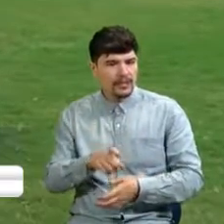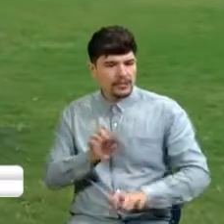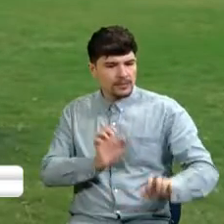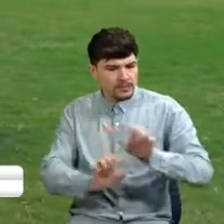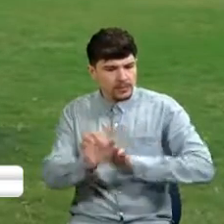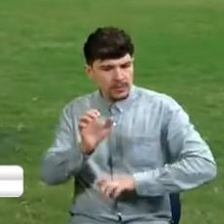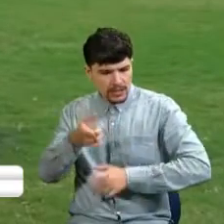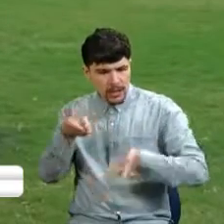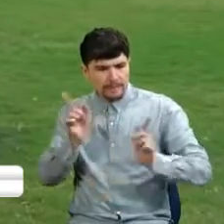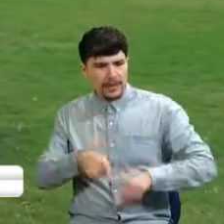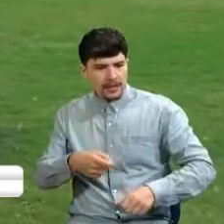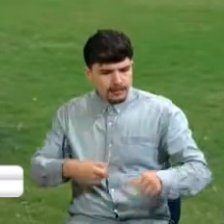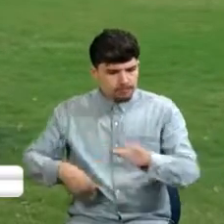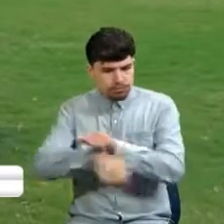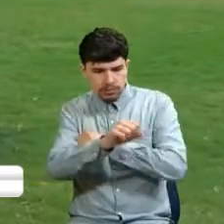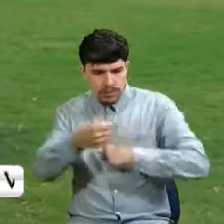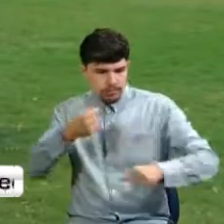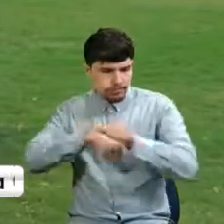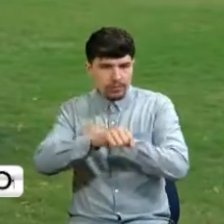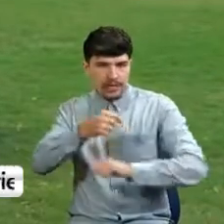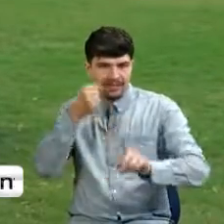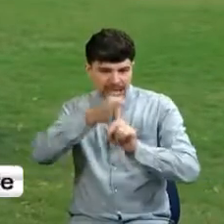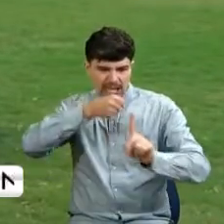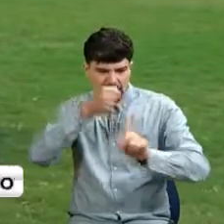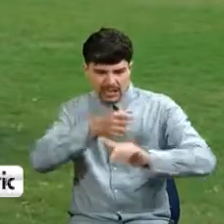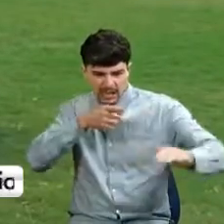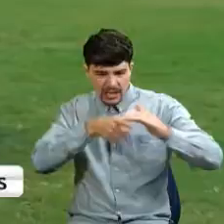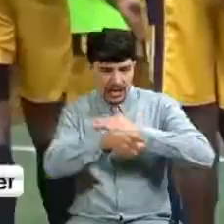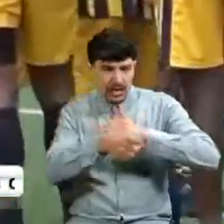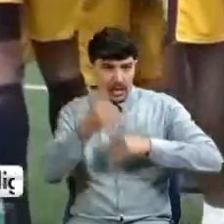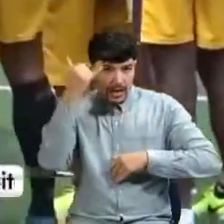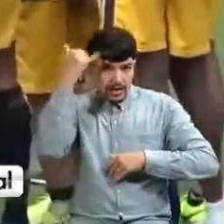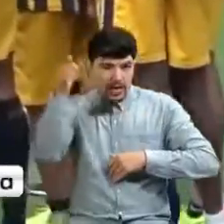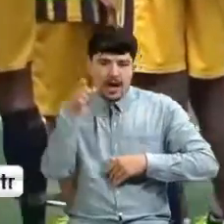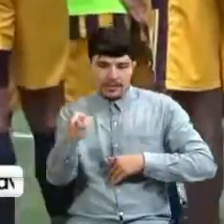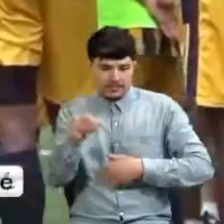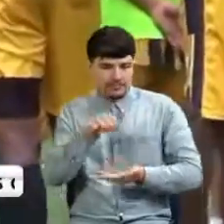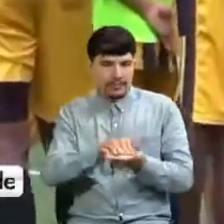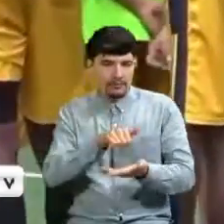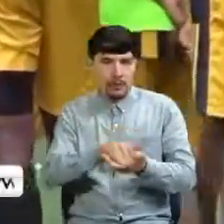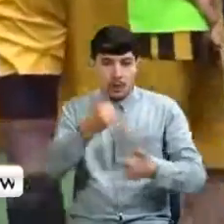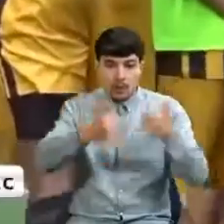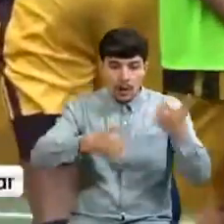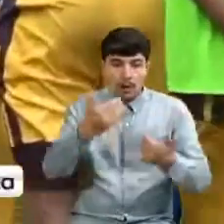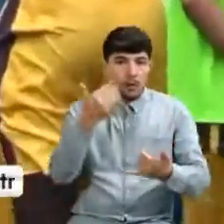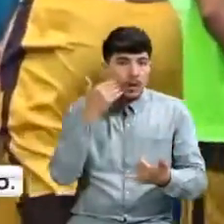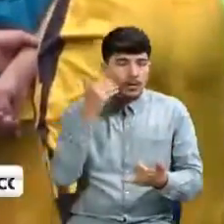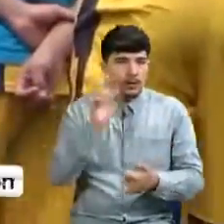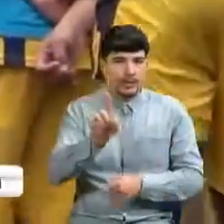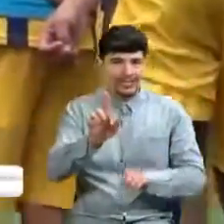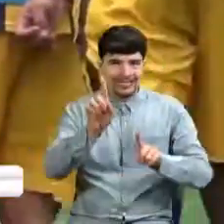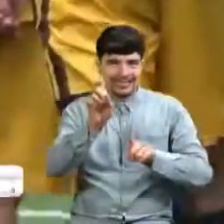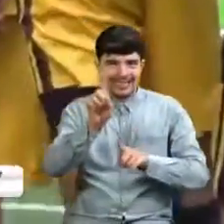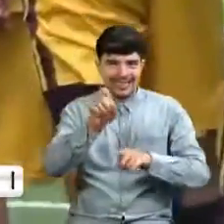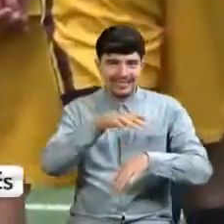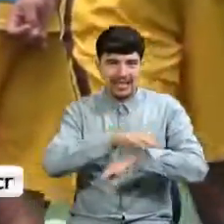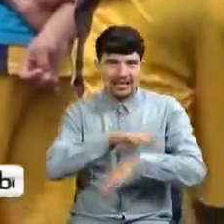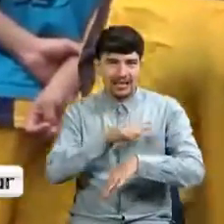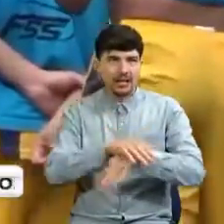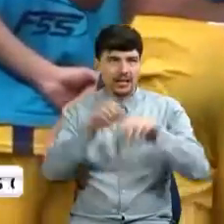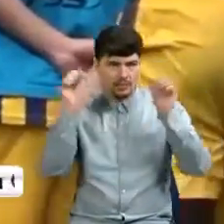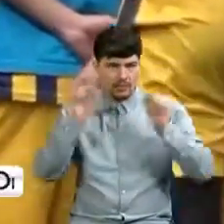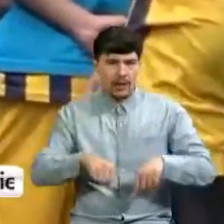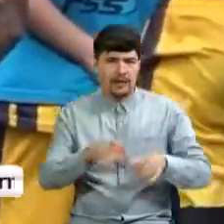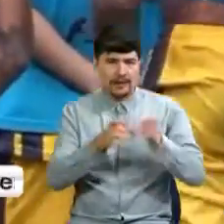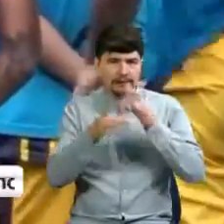para atacar hay que tener predisposición así que la idea en principio va a ser eso el juego se cumplirá a partir de las 6 de la tarde y es válido por